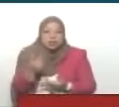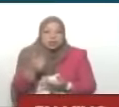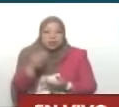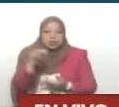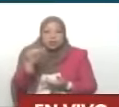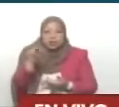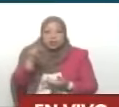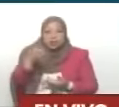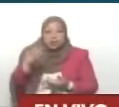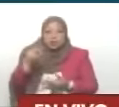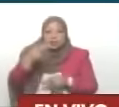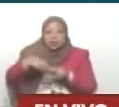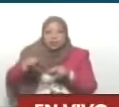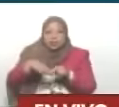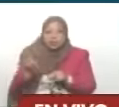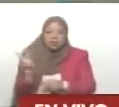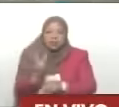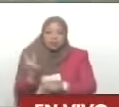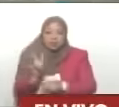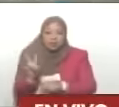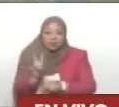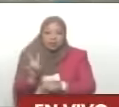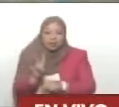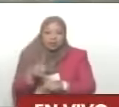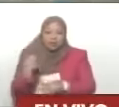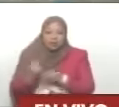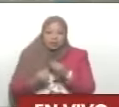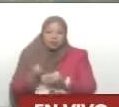hecho por una niña venezolana.